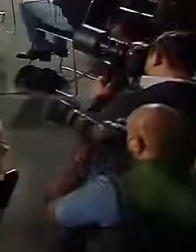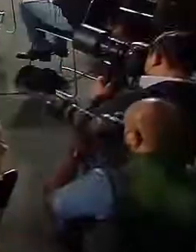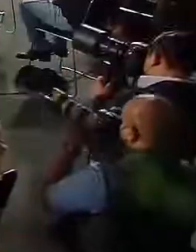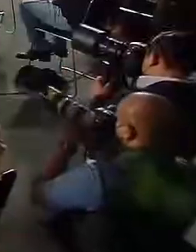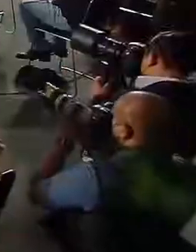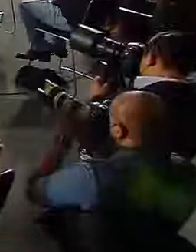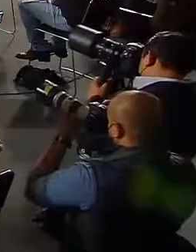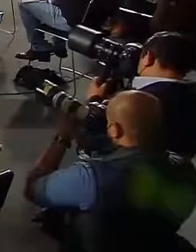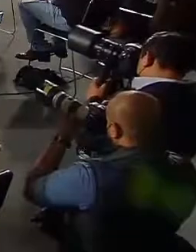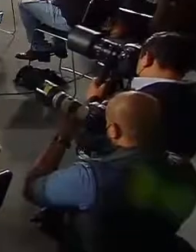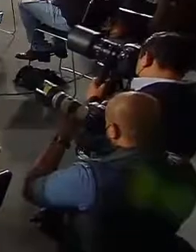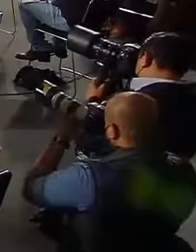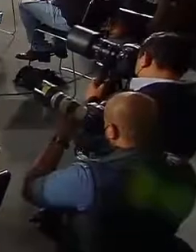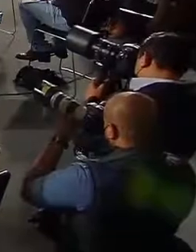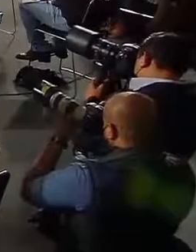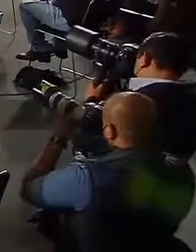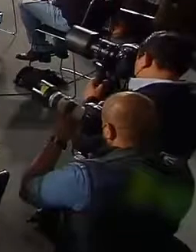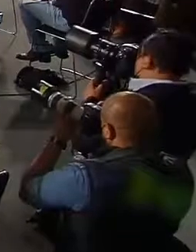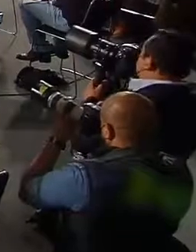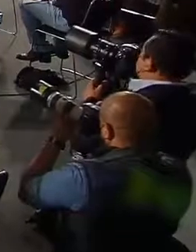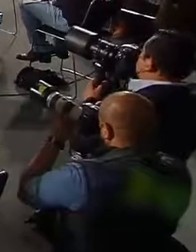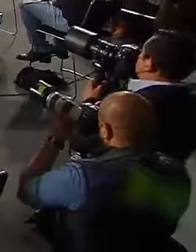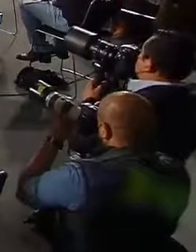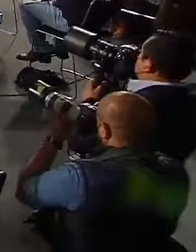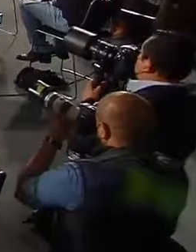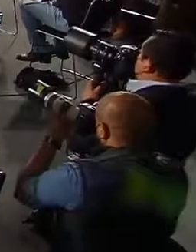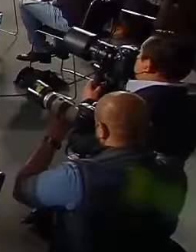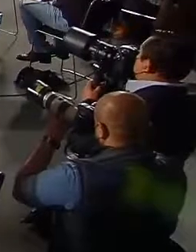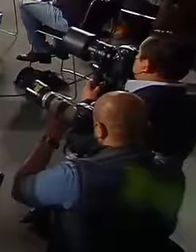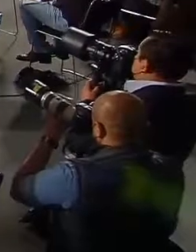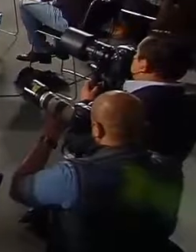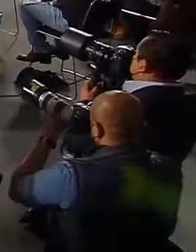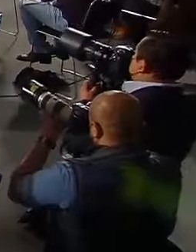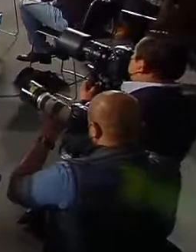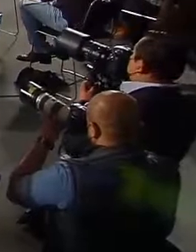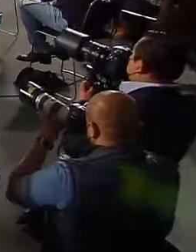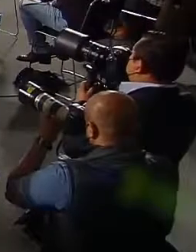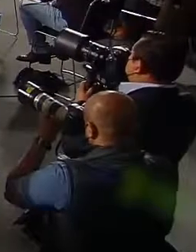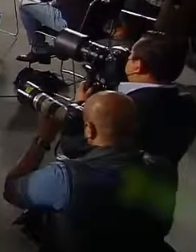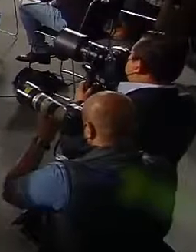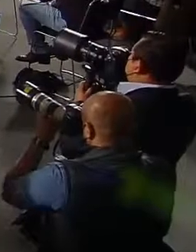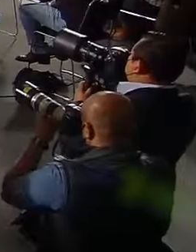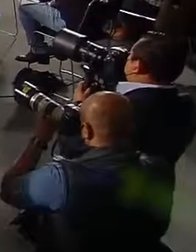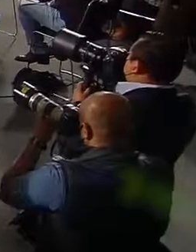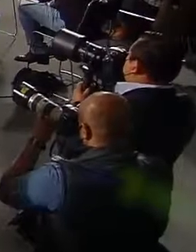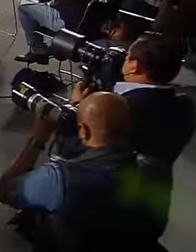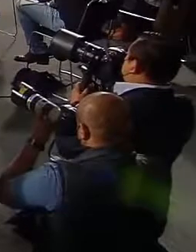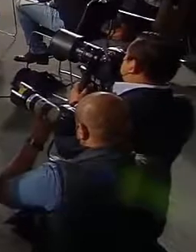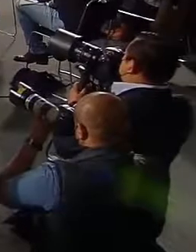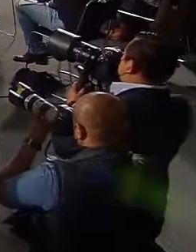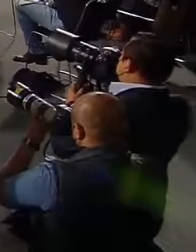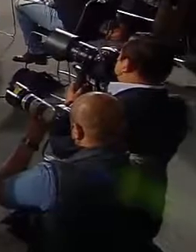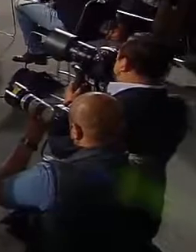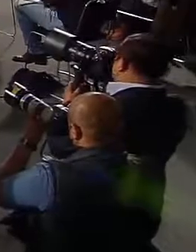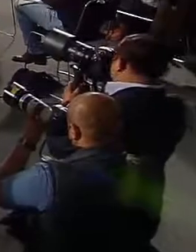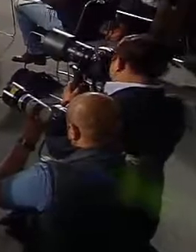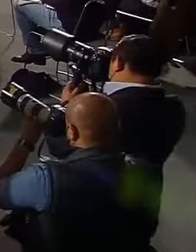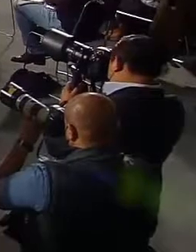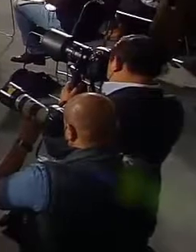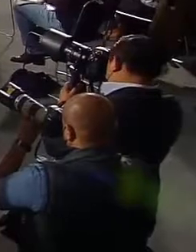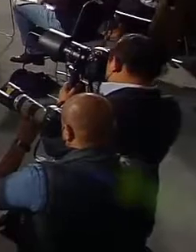Señor presidente, los que tuvimos a bien acompañarlo en su gira por el estado de Tabasco, allá con sus paisanas y